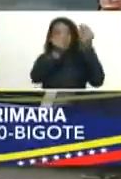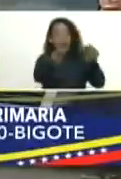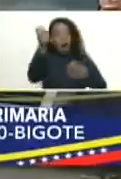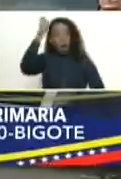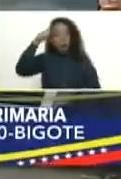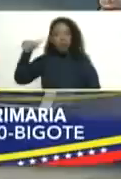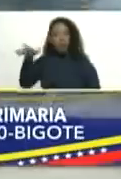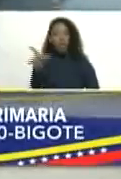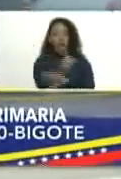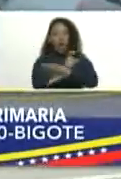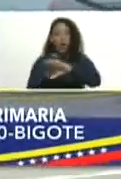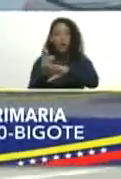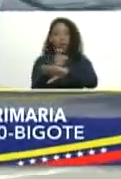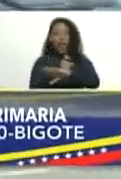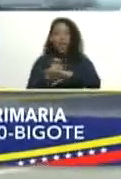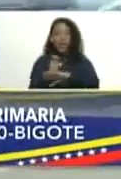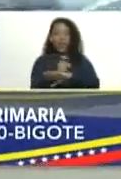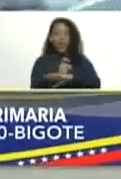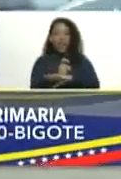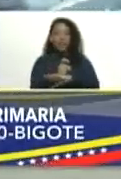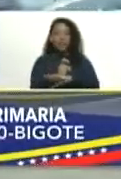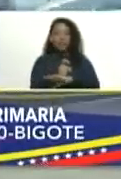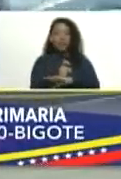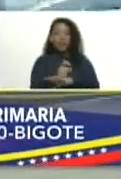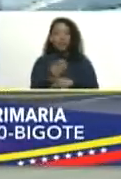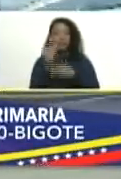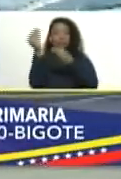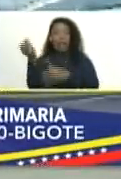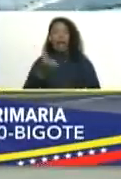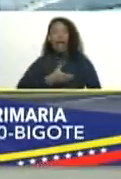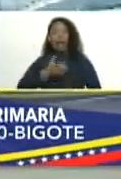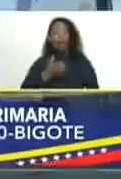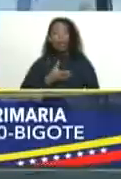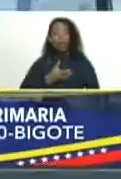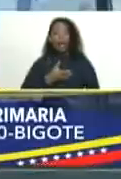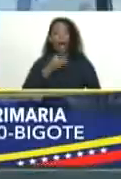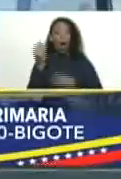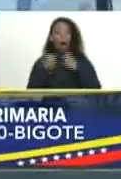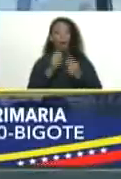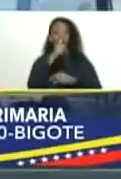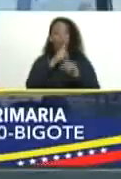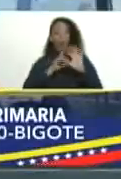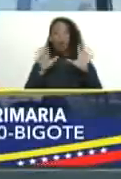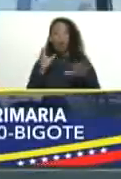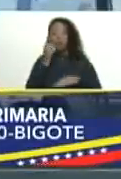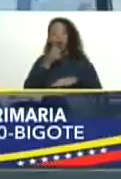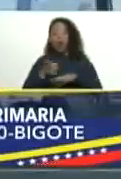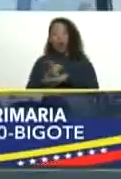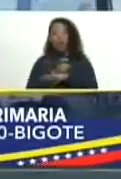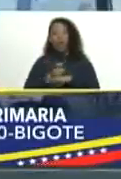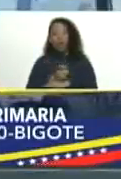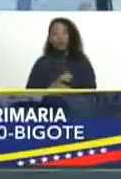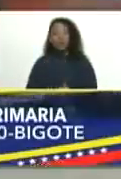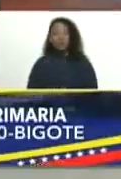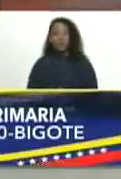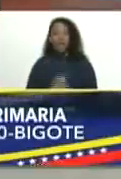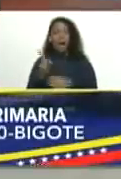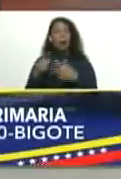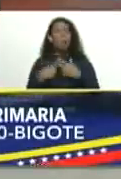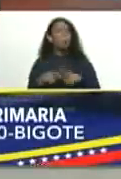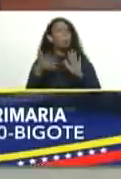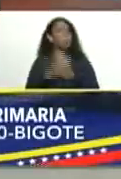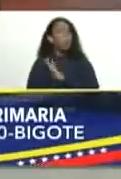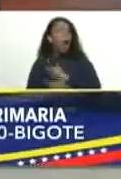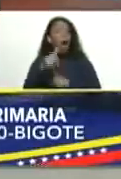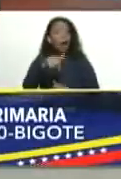los gobernadores, que les ha dado a los alcaldes, como lo es el 1x10 del buen gobierno. Una herramienta que aquí